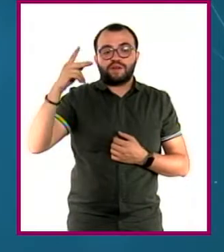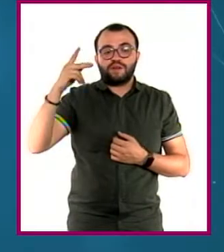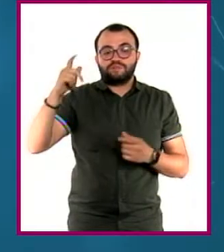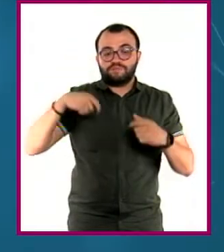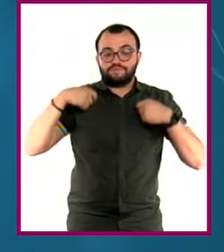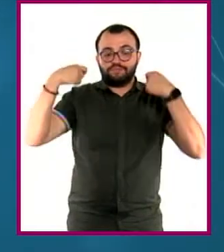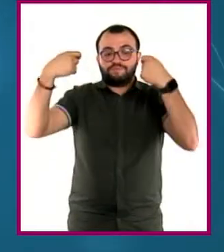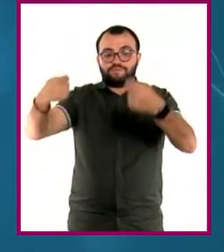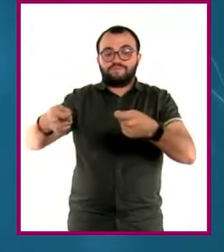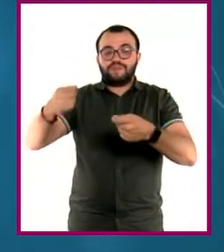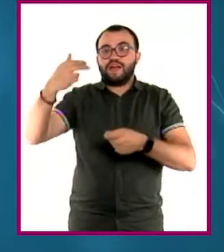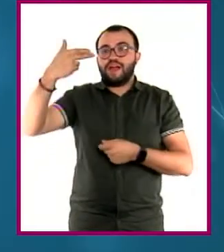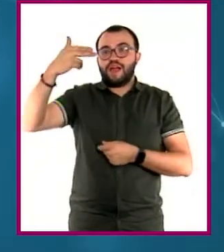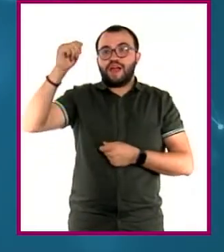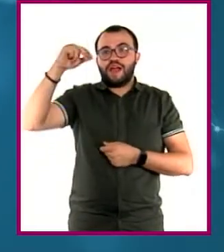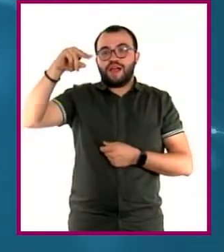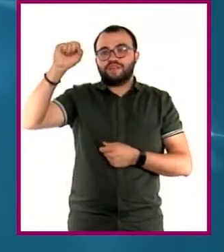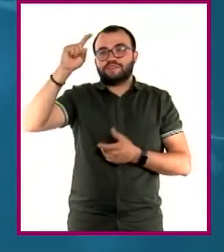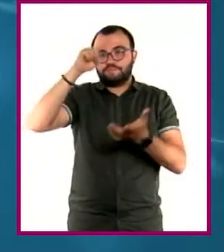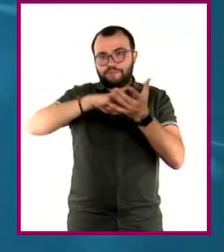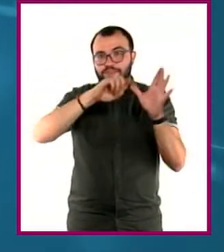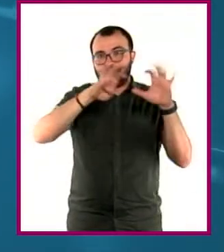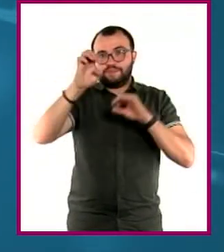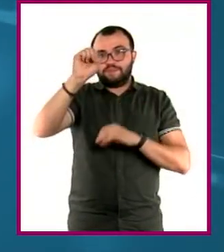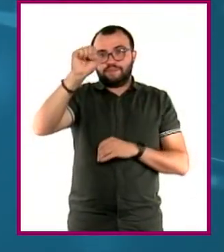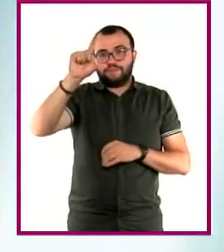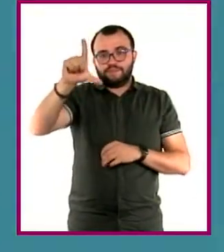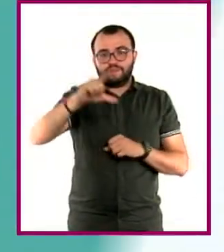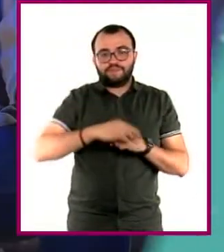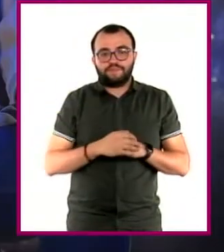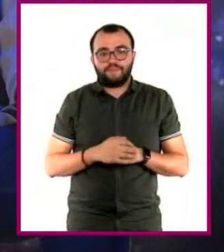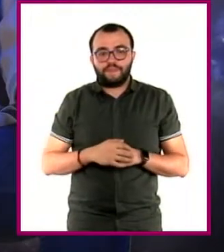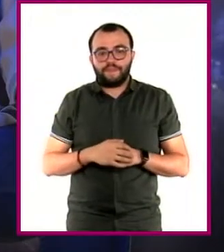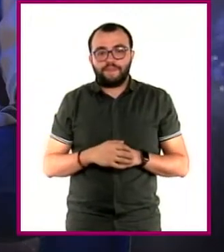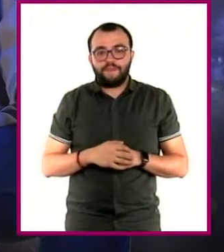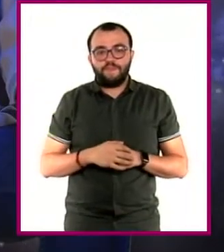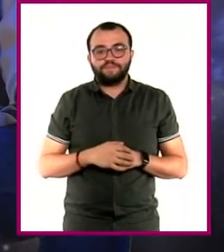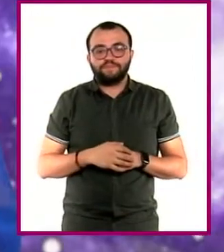Nobel de Física de 1967.